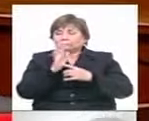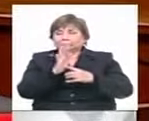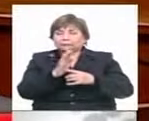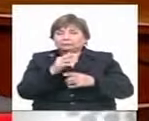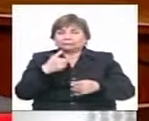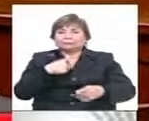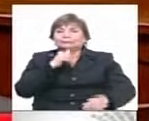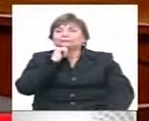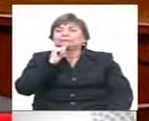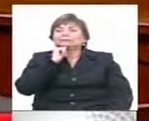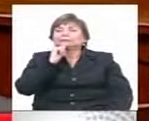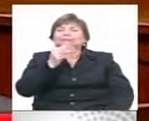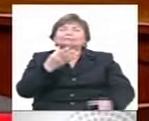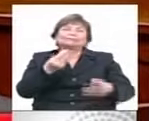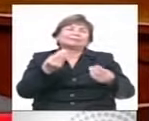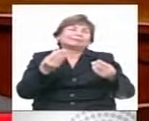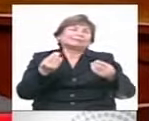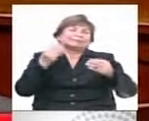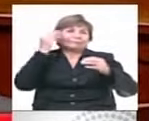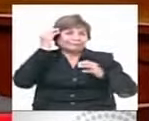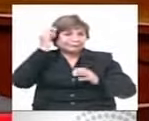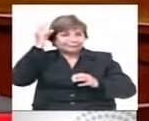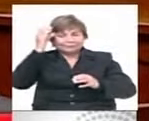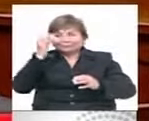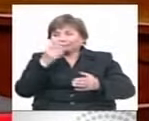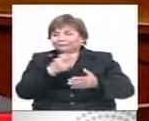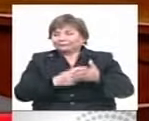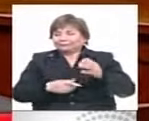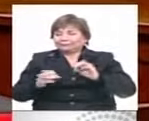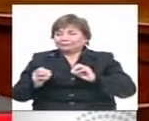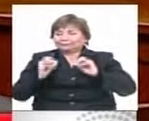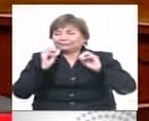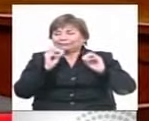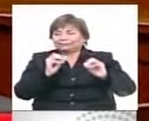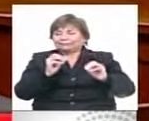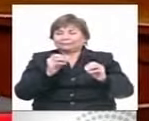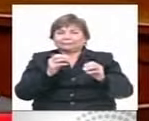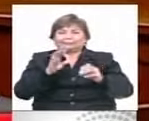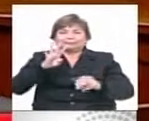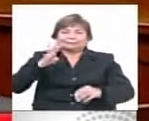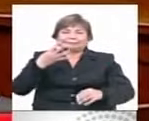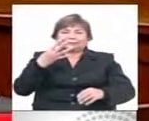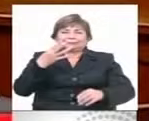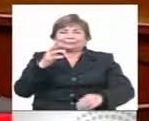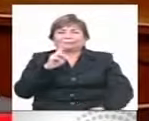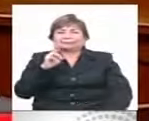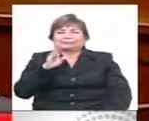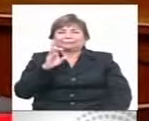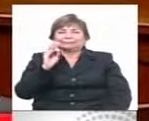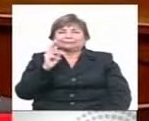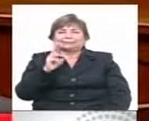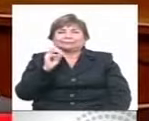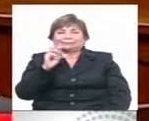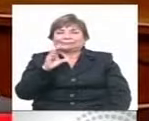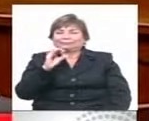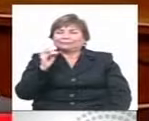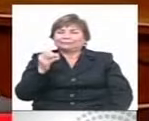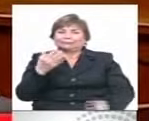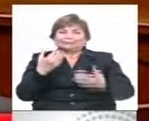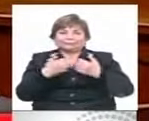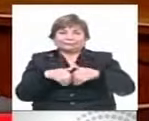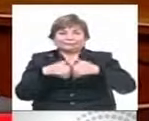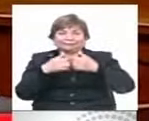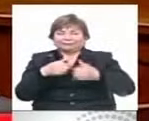nos falta mucho para estar a la vanguardia de lo que se denomina la cuarta revolución industrial. Para